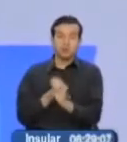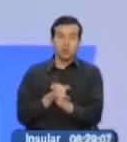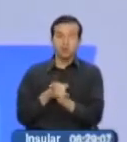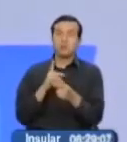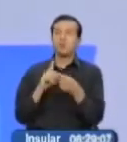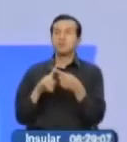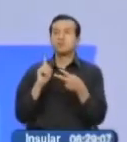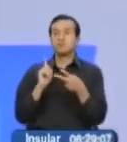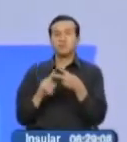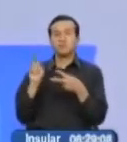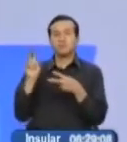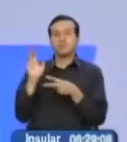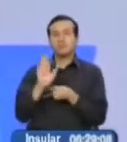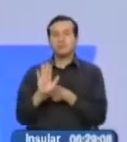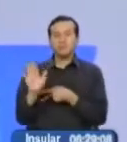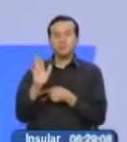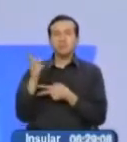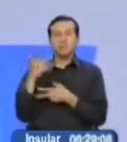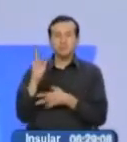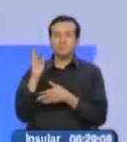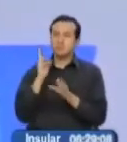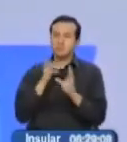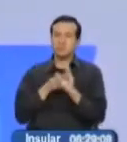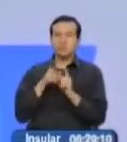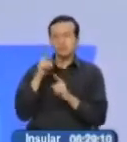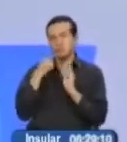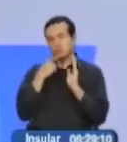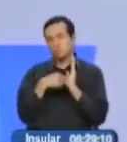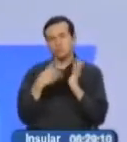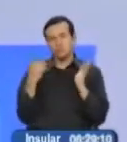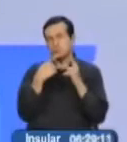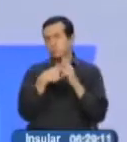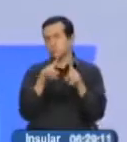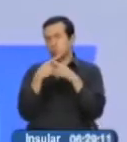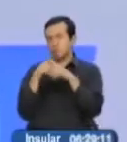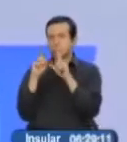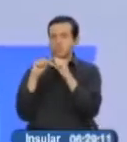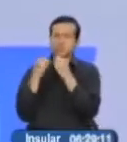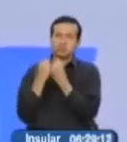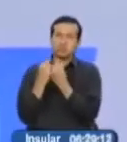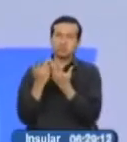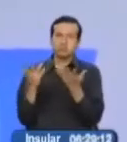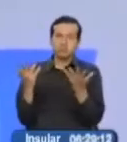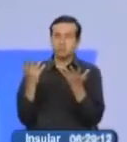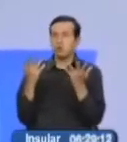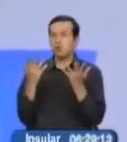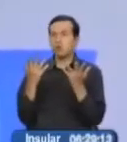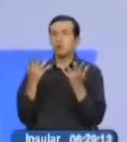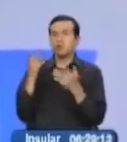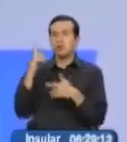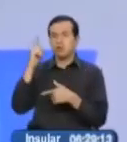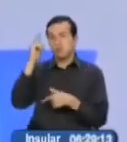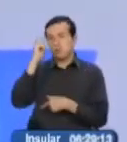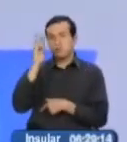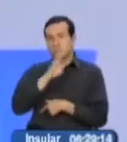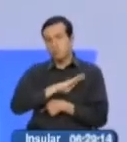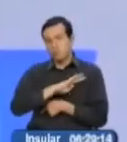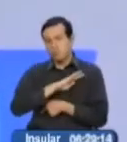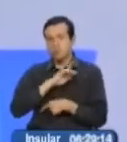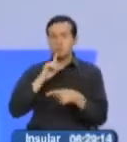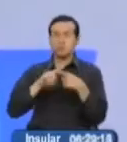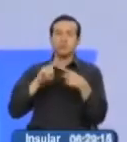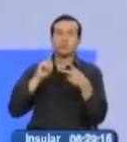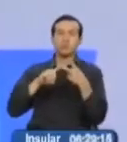participativo en el cual se han involucrado distintos grupos, tanto de los gobiernos locales